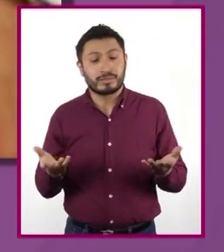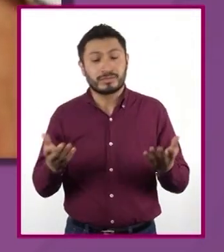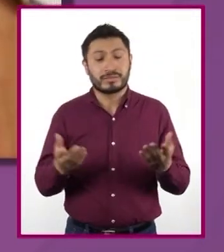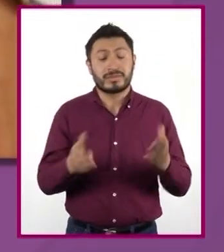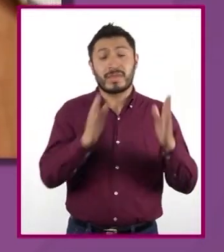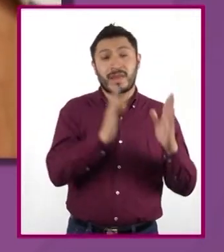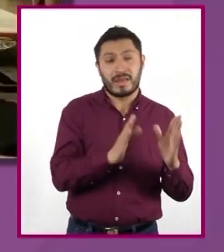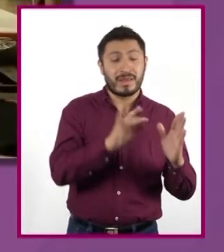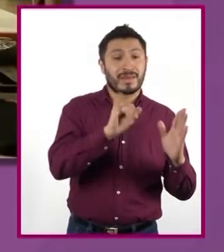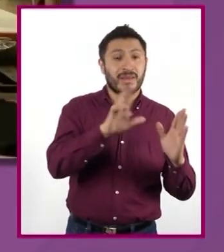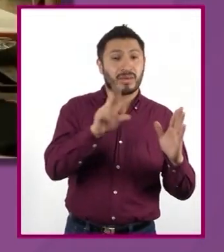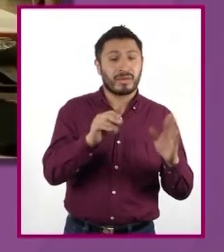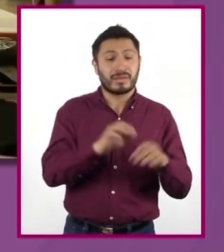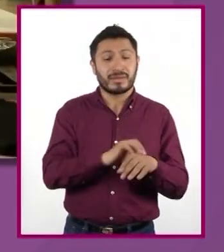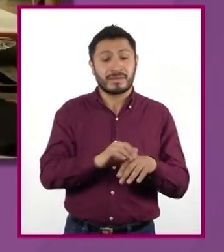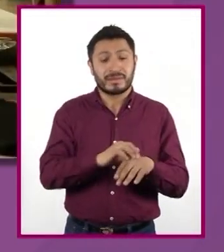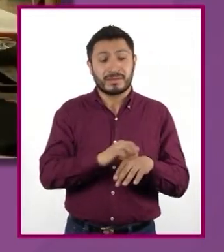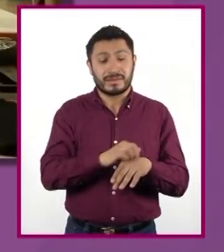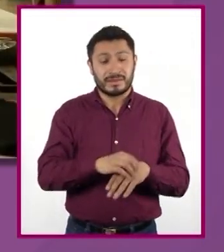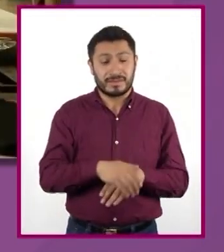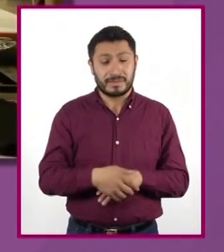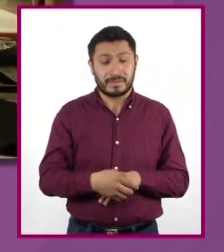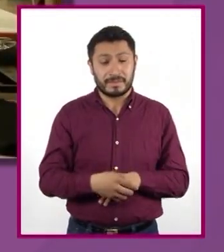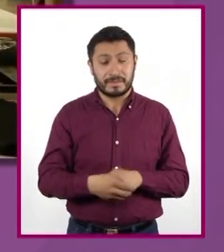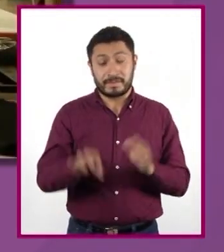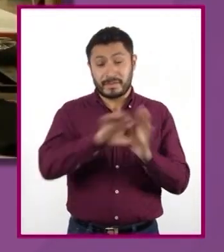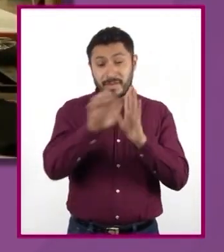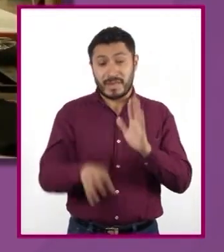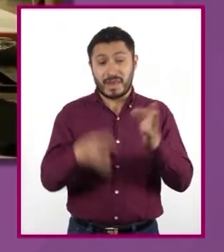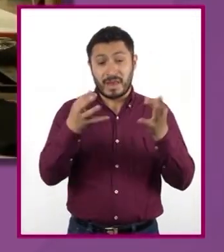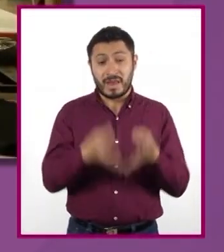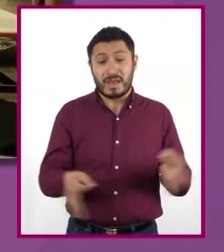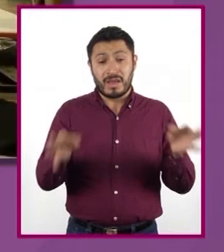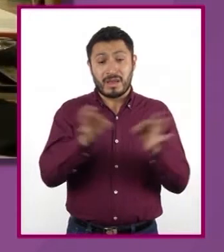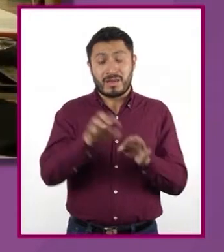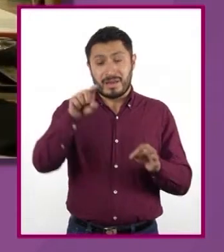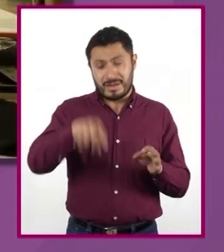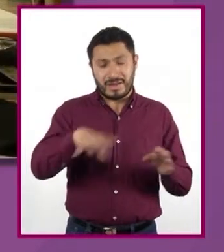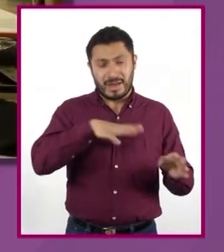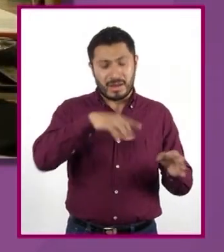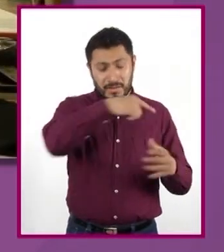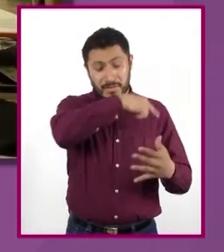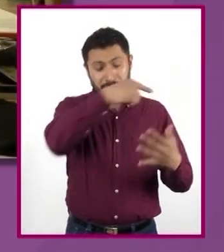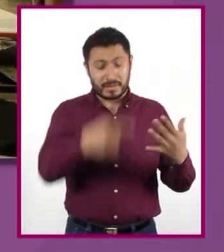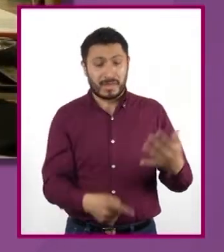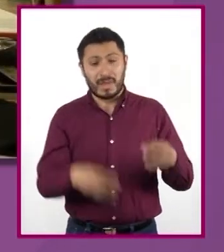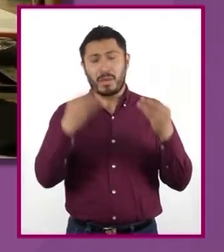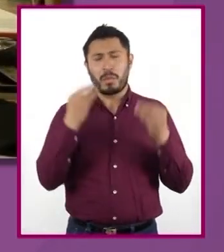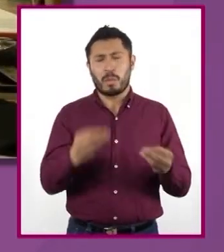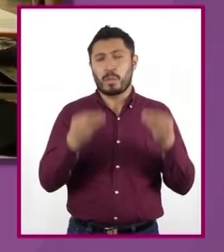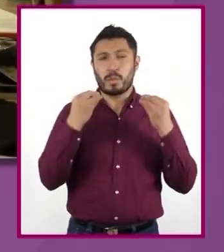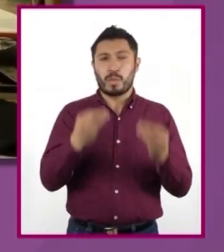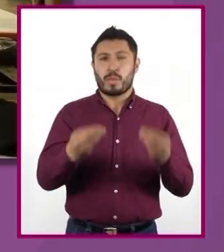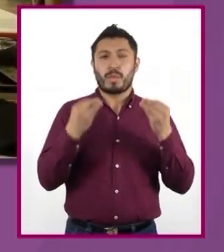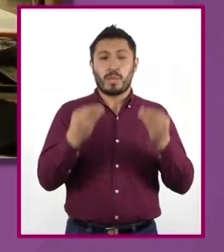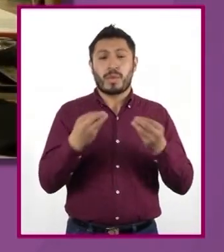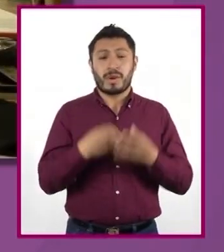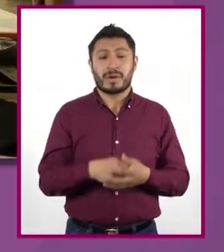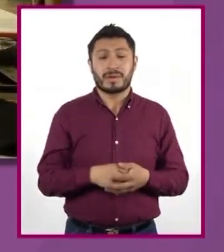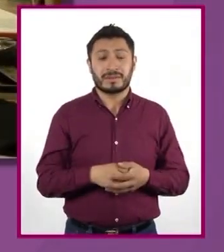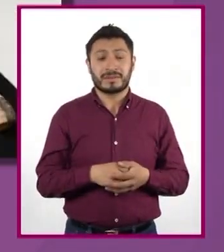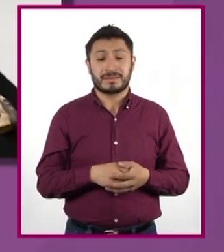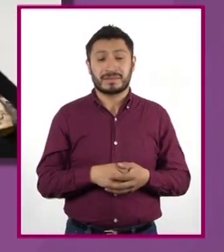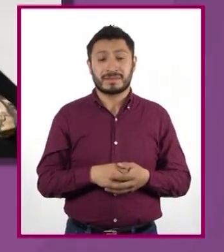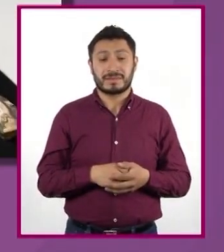o no la es? Este es un ejemplo increíble en esta colección de la gran cantidad